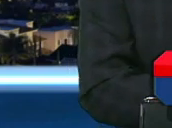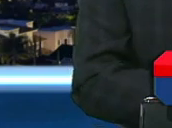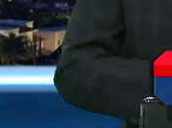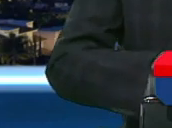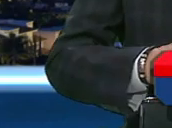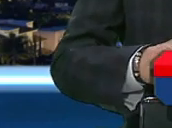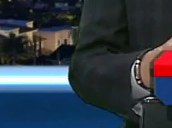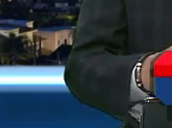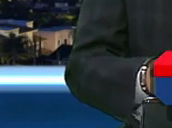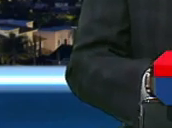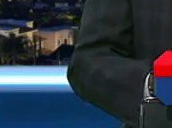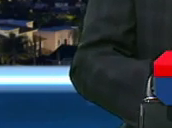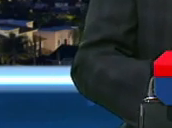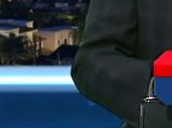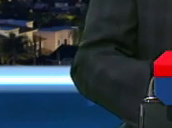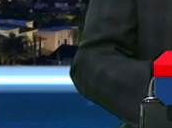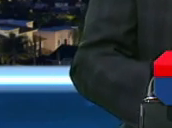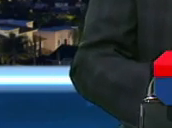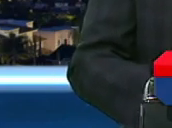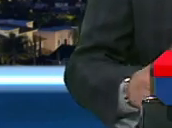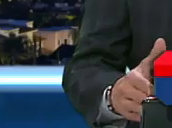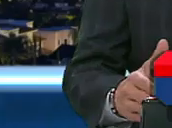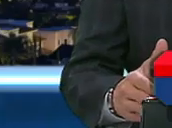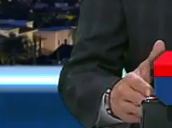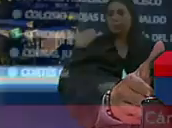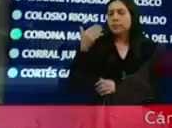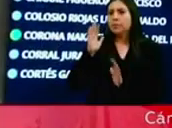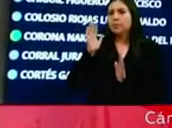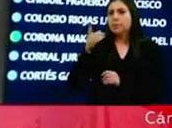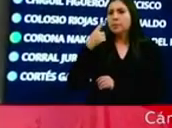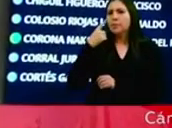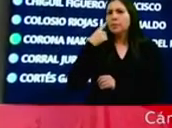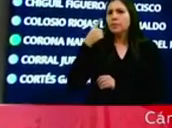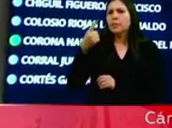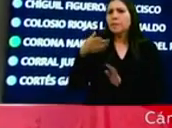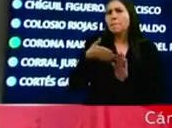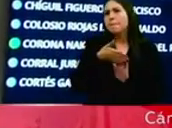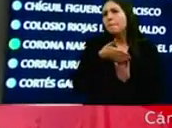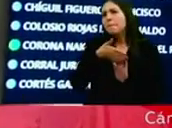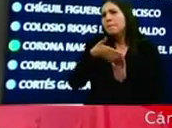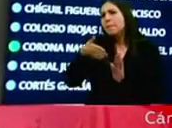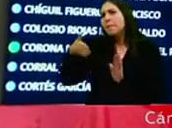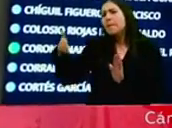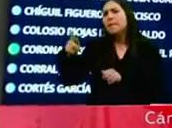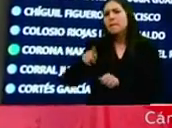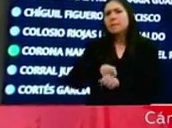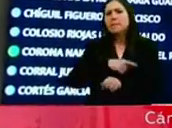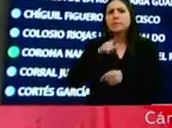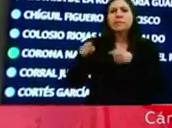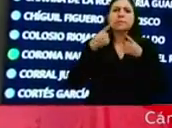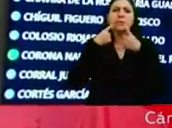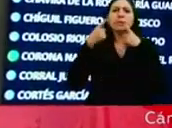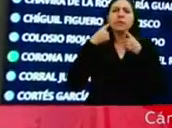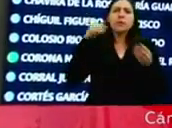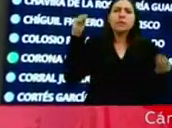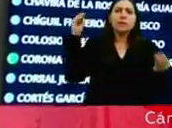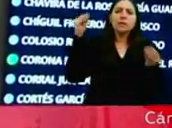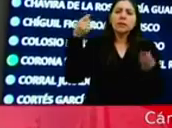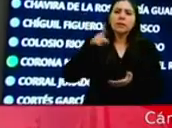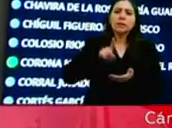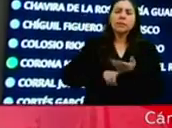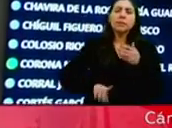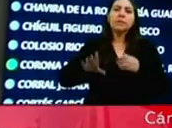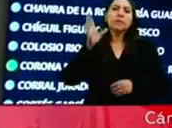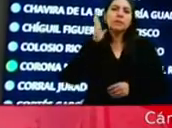pendientes esto puede tardar poco o tal vez mucho Será muy larga evidentemente insisto no se ha